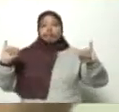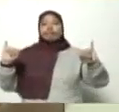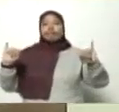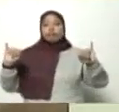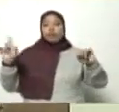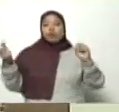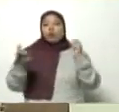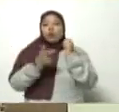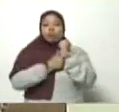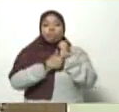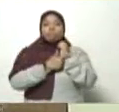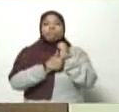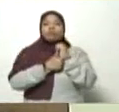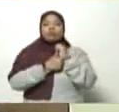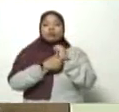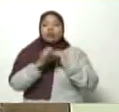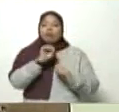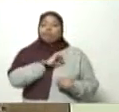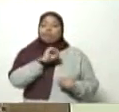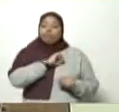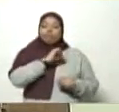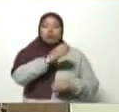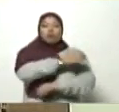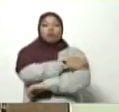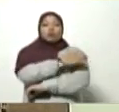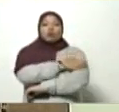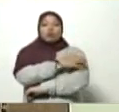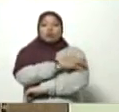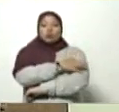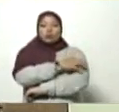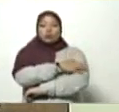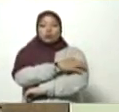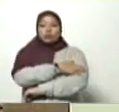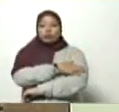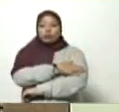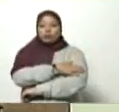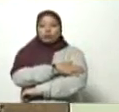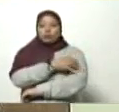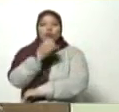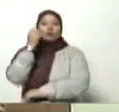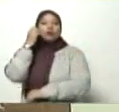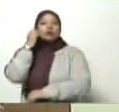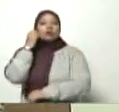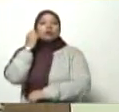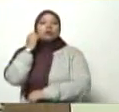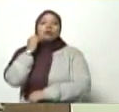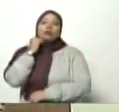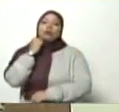es la verdad, ni en la oposición. La oposición está en la pelea.